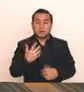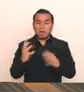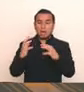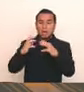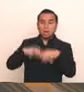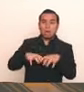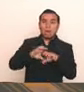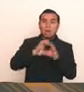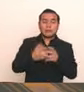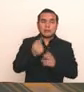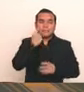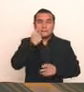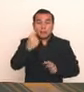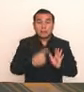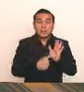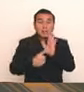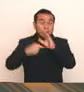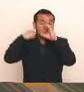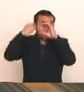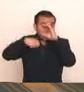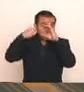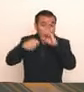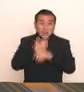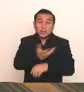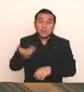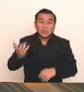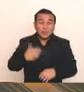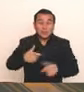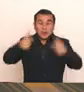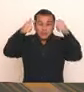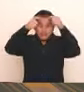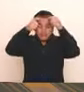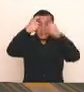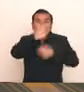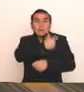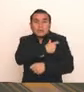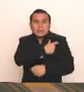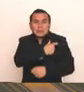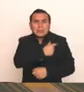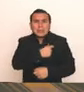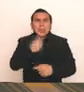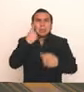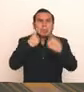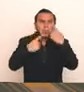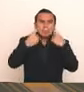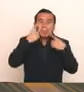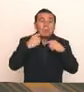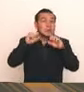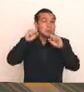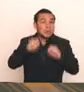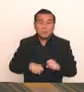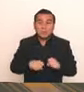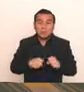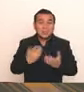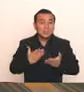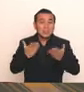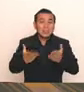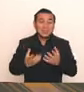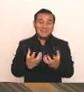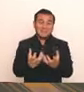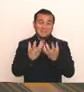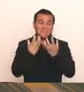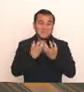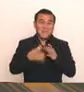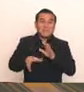mientras ven videos del clamor de los doctores el personal de enfermería clamando por ayuda llorando porque no pueden hacer más muchos contagiándose